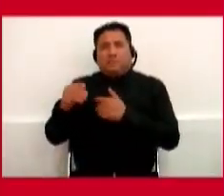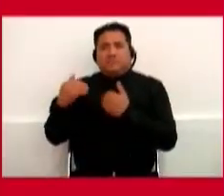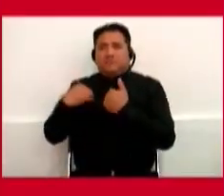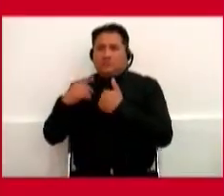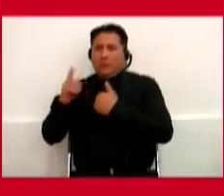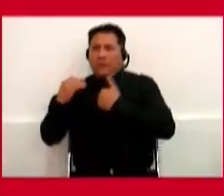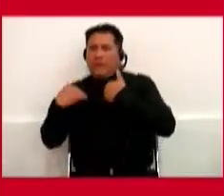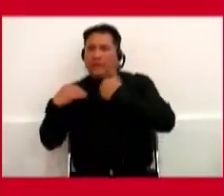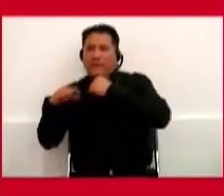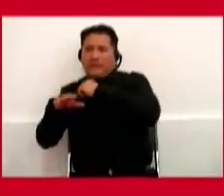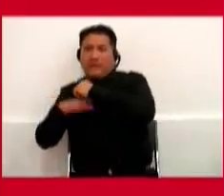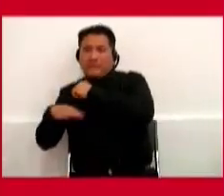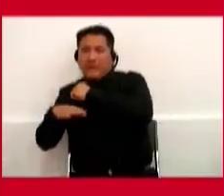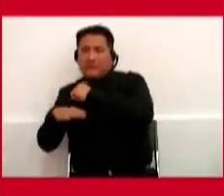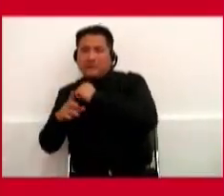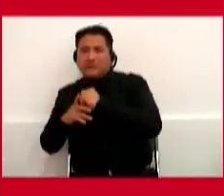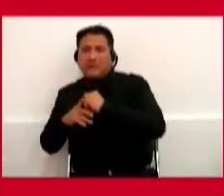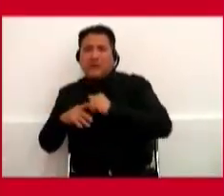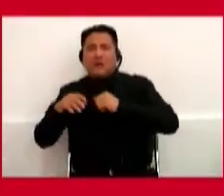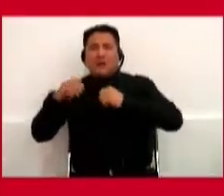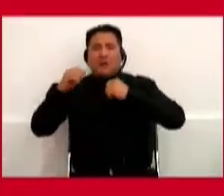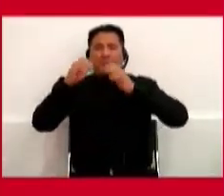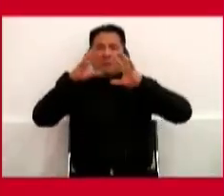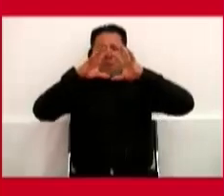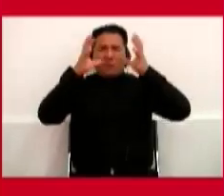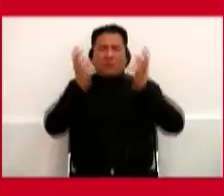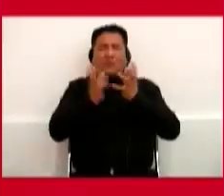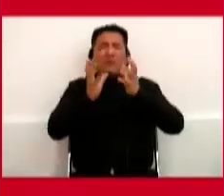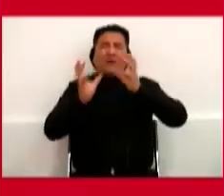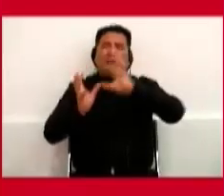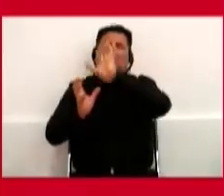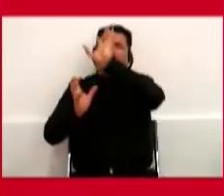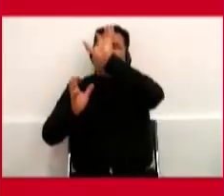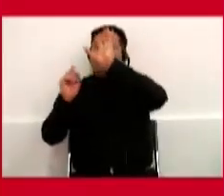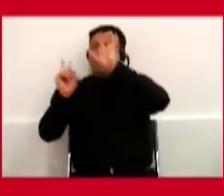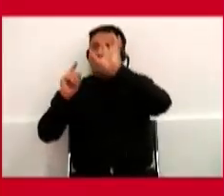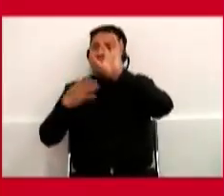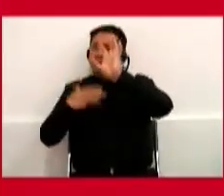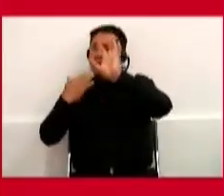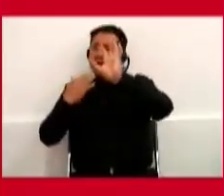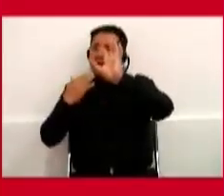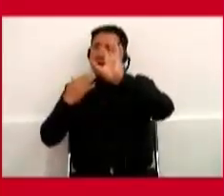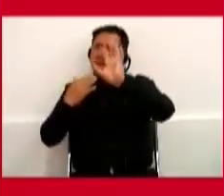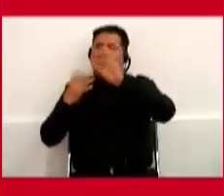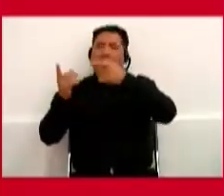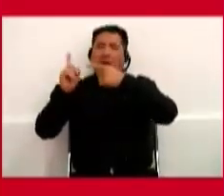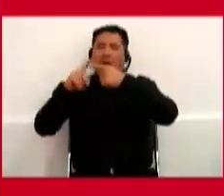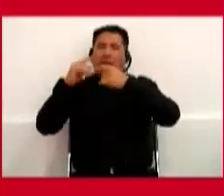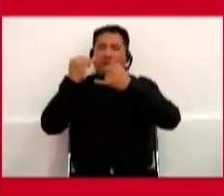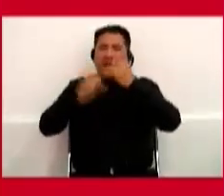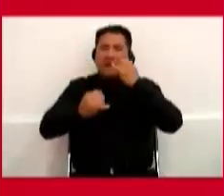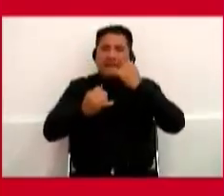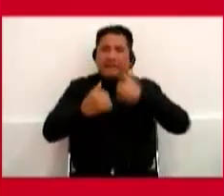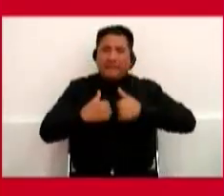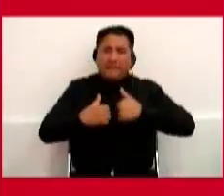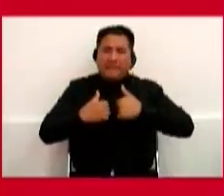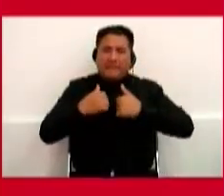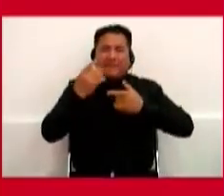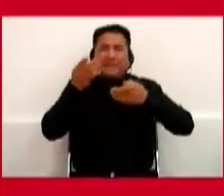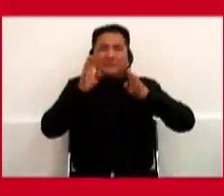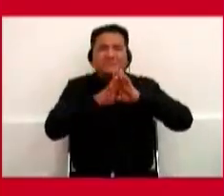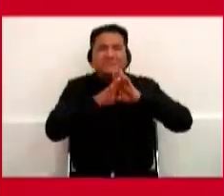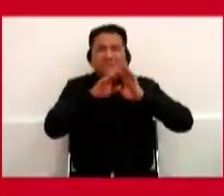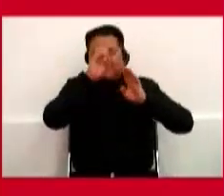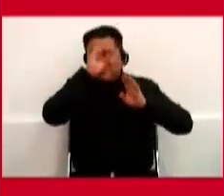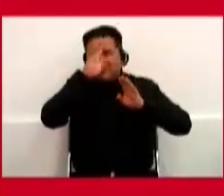base, el bloque que está arriba no va a salir en los primeros periodos, va a salir probablemente al final de la vida de la mina. Pero si uno tiene un sublevel stopping, la